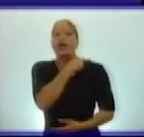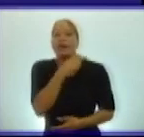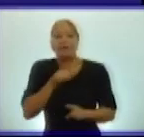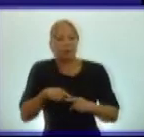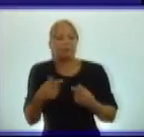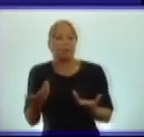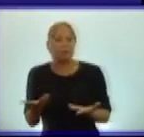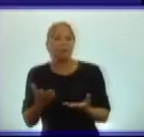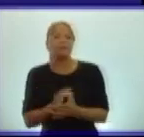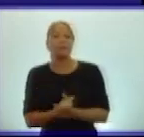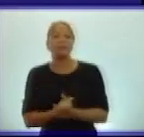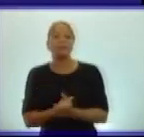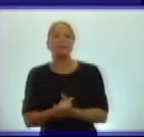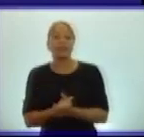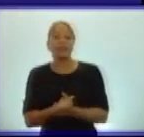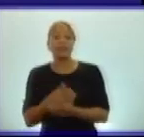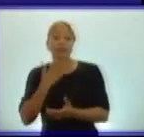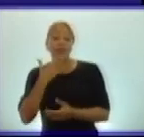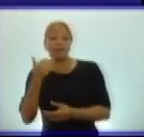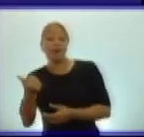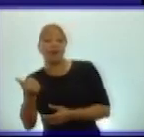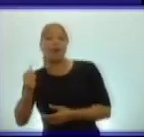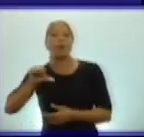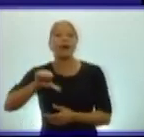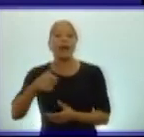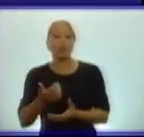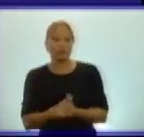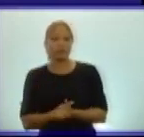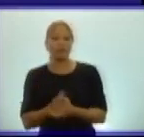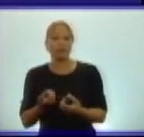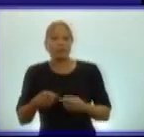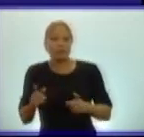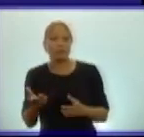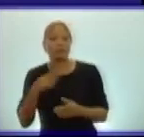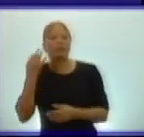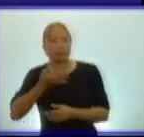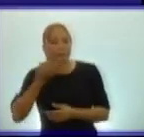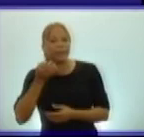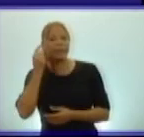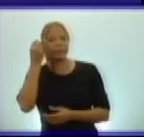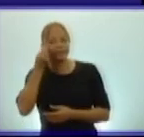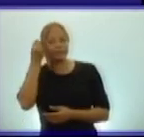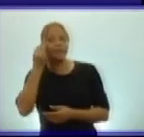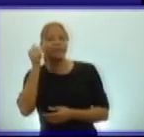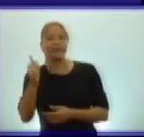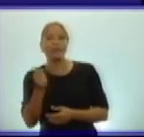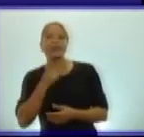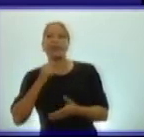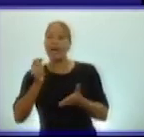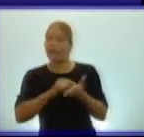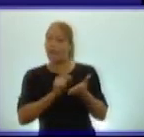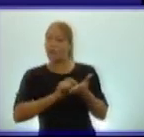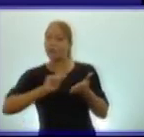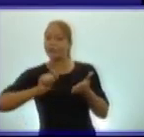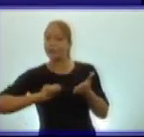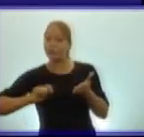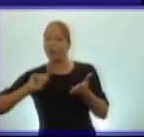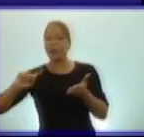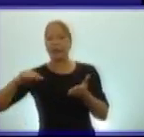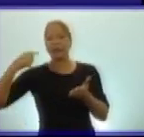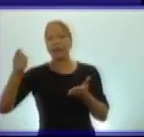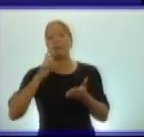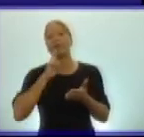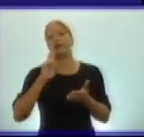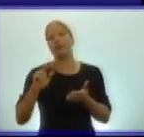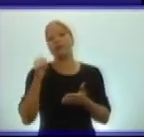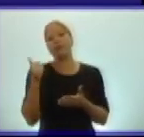habrá traído esto consecuencias positivas o negativas para ese señorío. Les sugiero entonces que anoten la actividad para que posteriormente las puedan responder